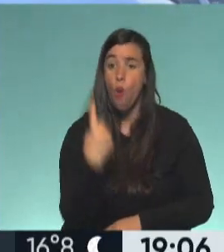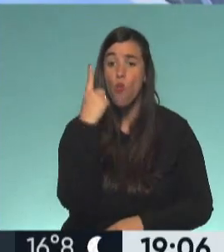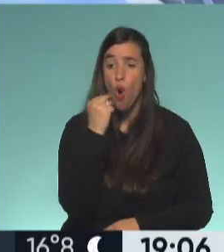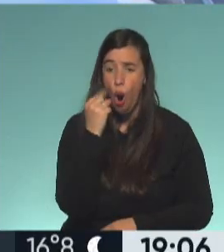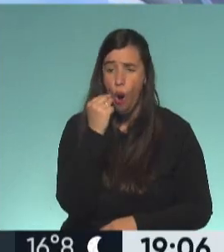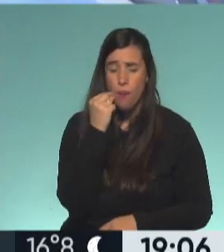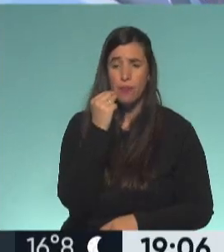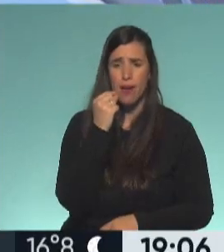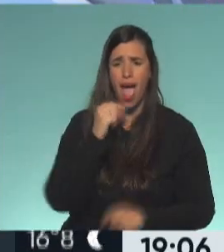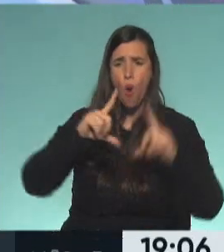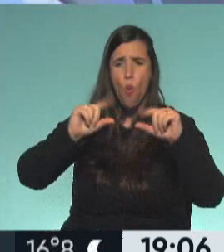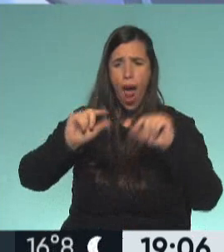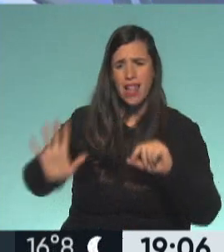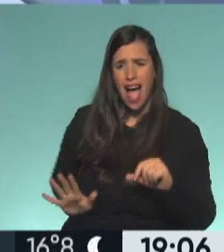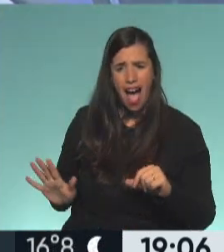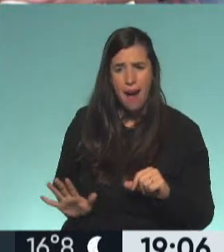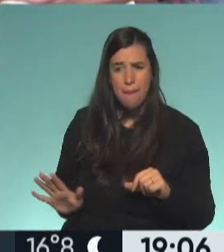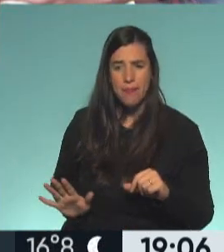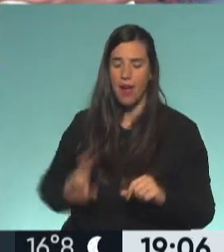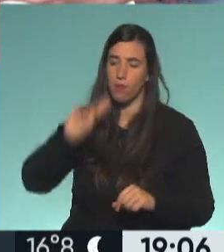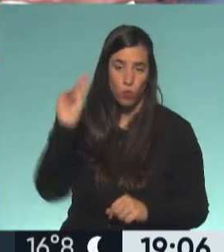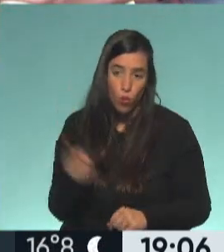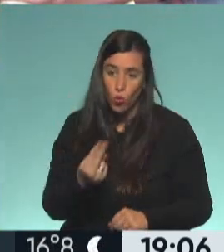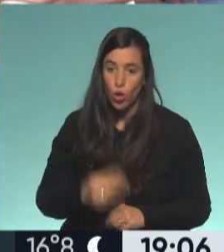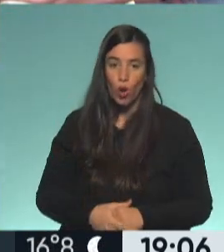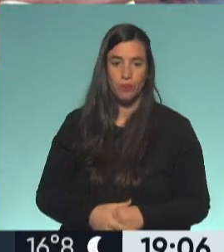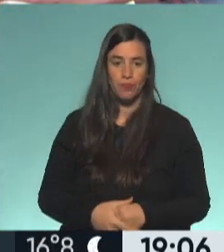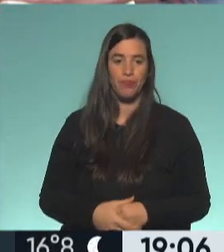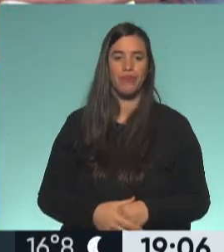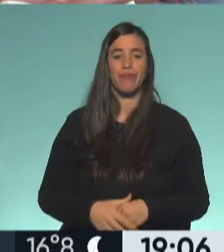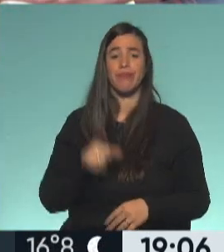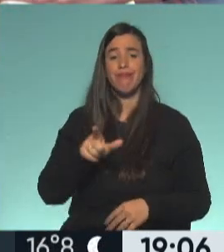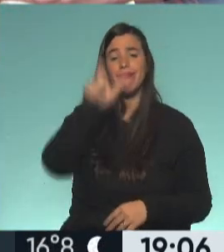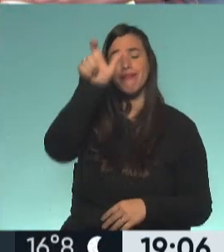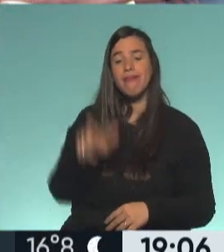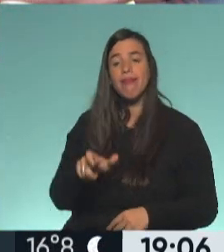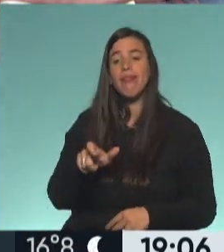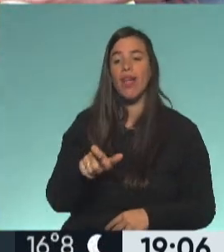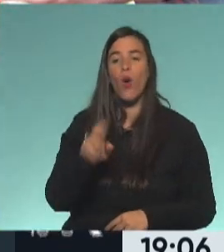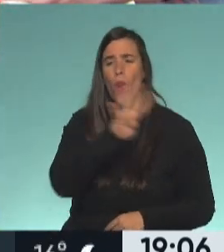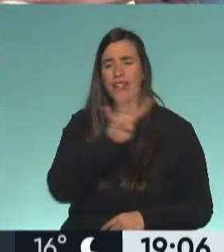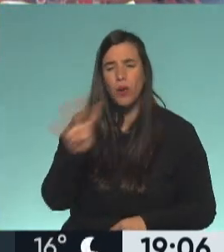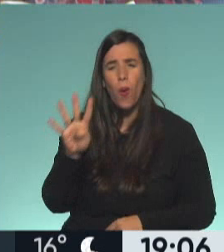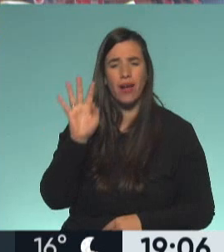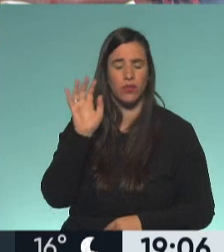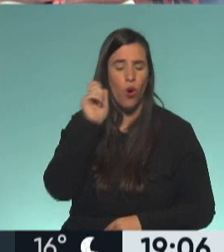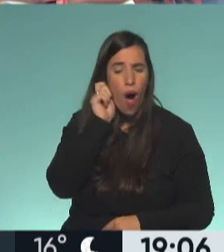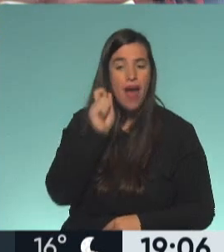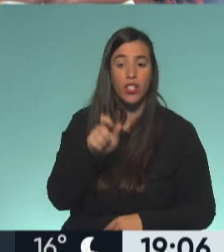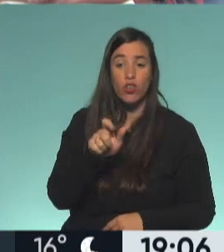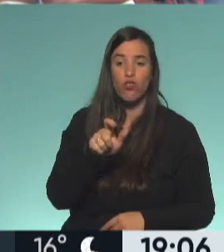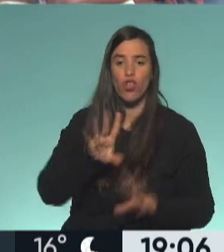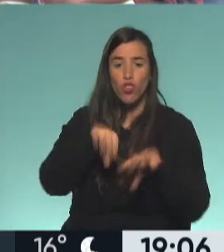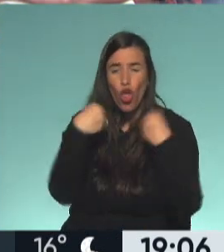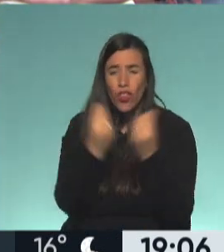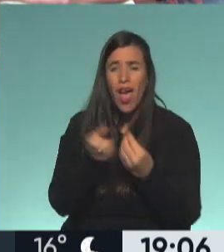es, Feli, estamos hablando de Yadir Adnan, de 44 años, 86 días de huelga de hambre. Él estaba detenido en